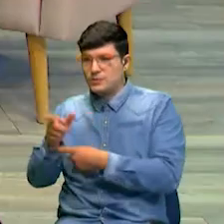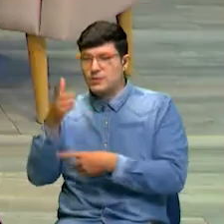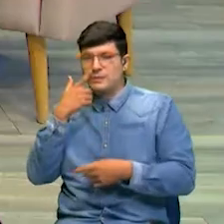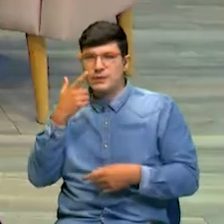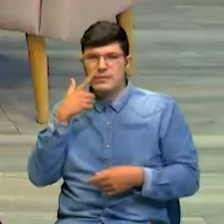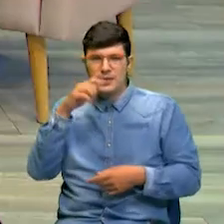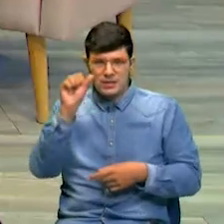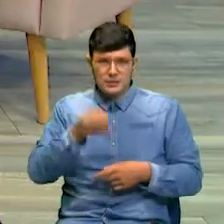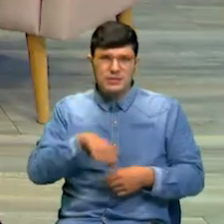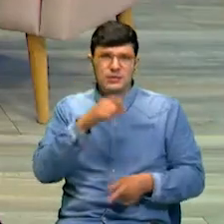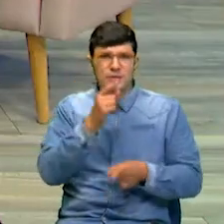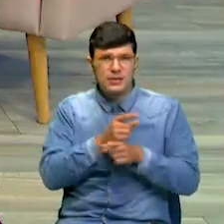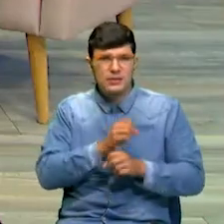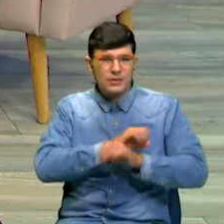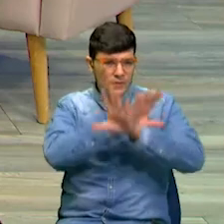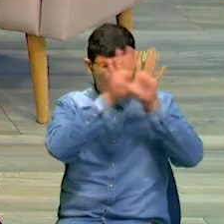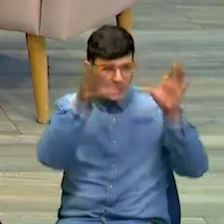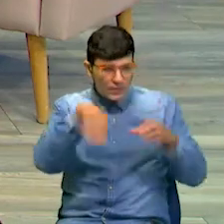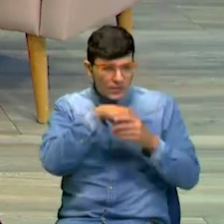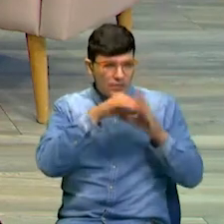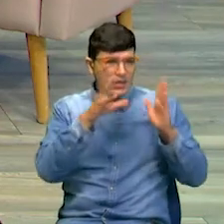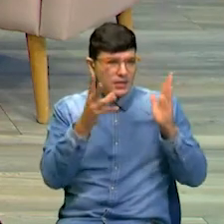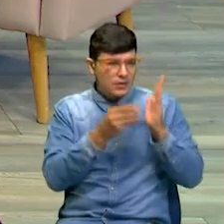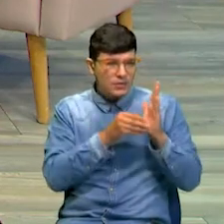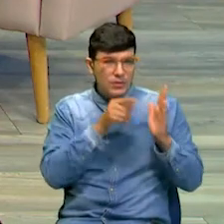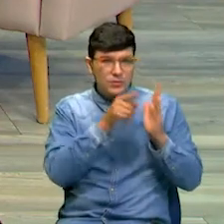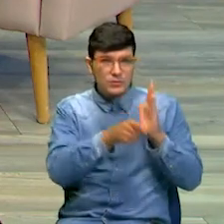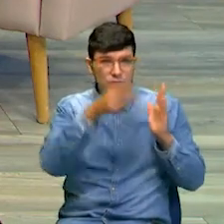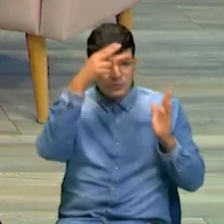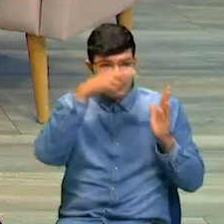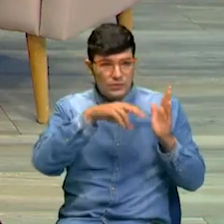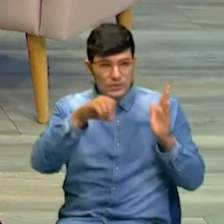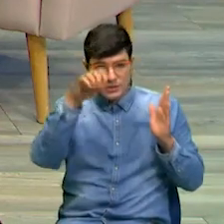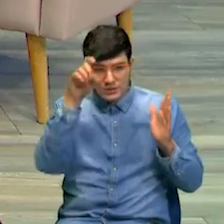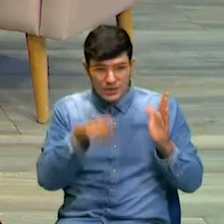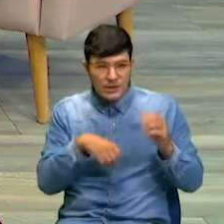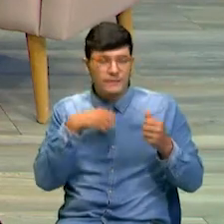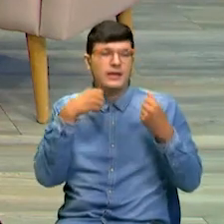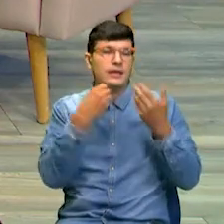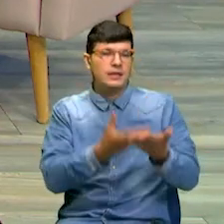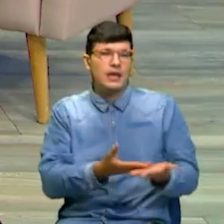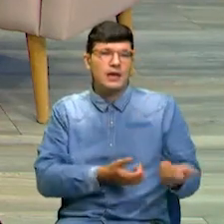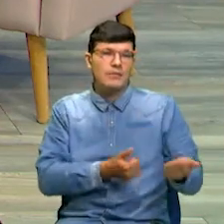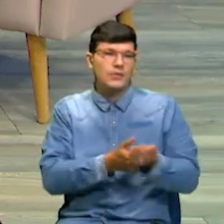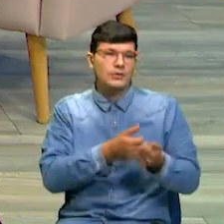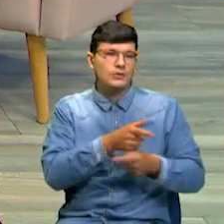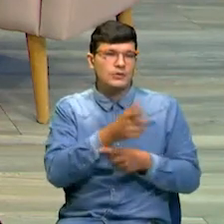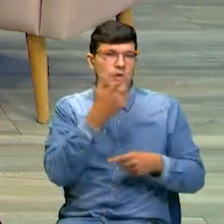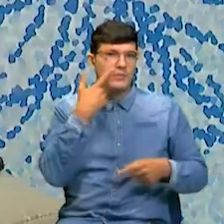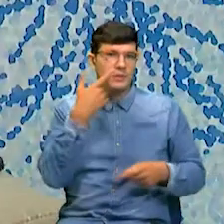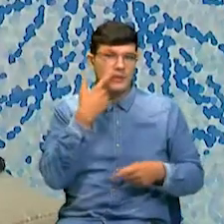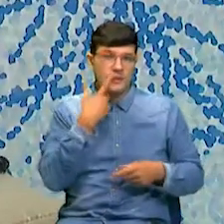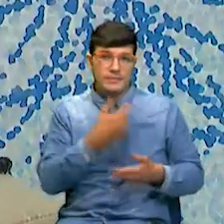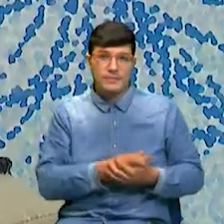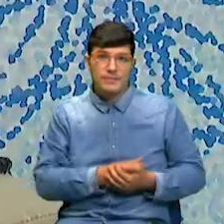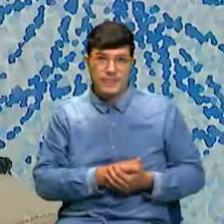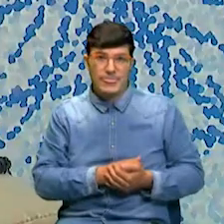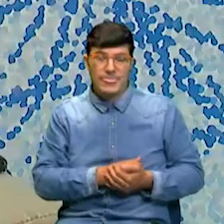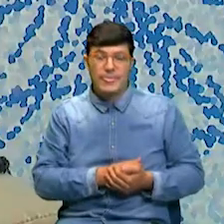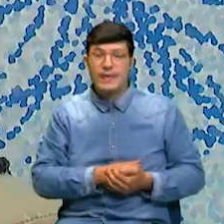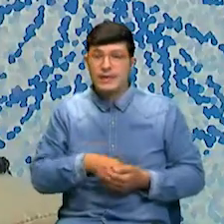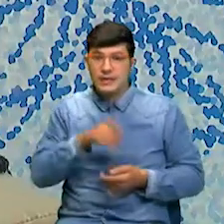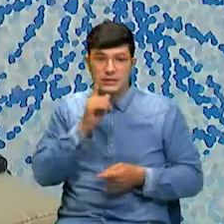está establecido claramente en el código. Los hijos también le deben alimentos a sus padres. Uh-huh. Y si tienen